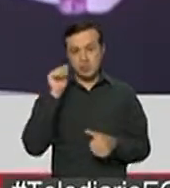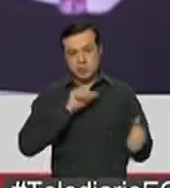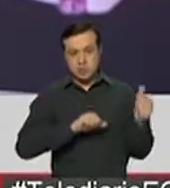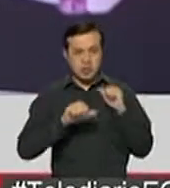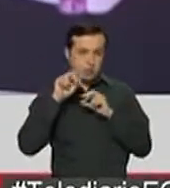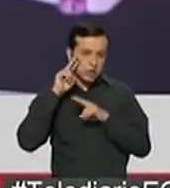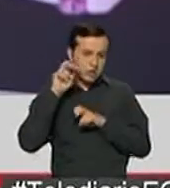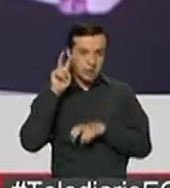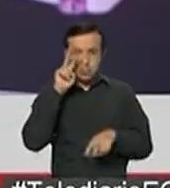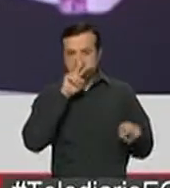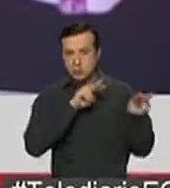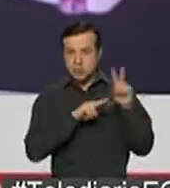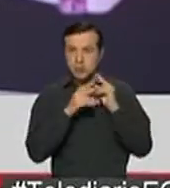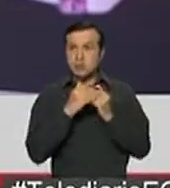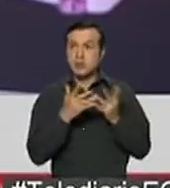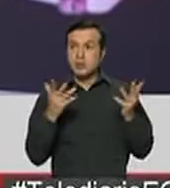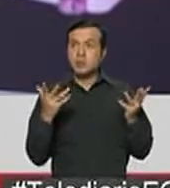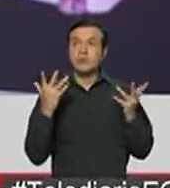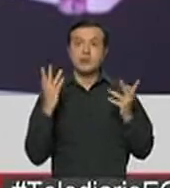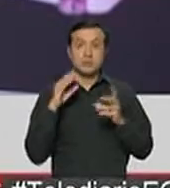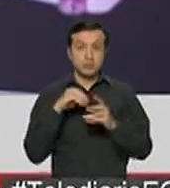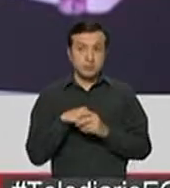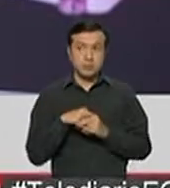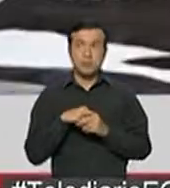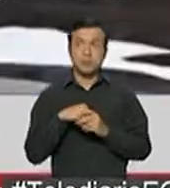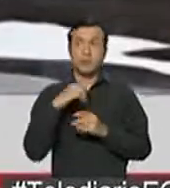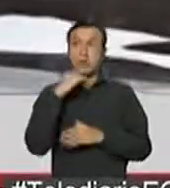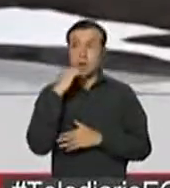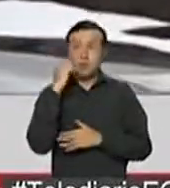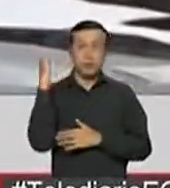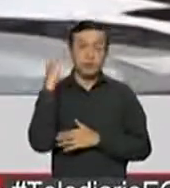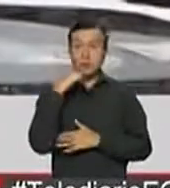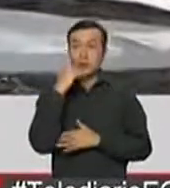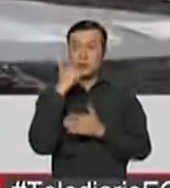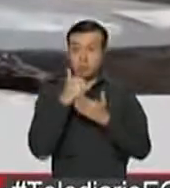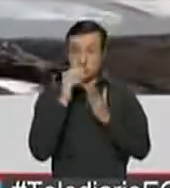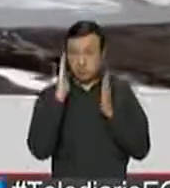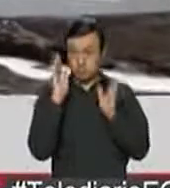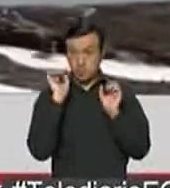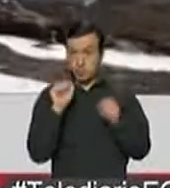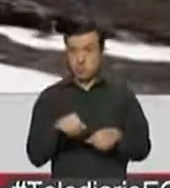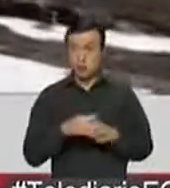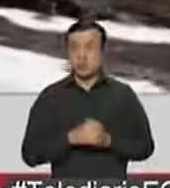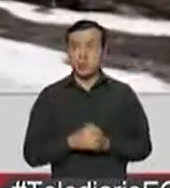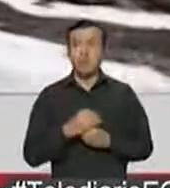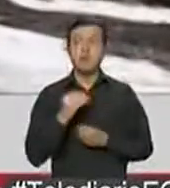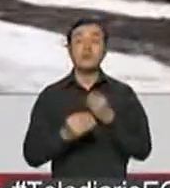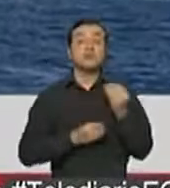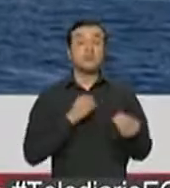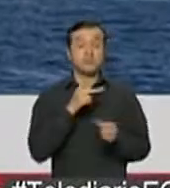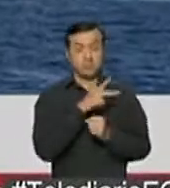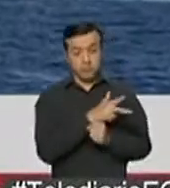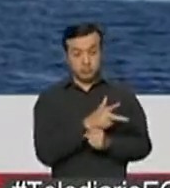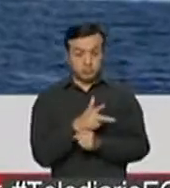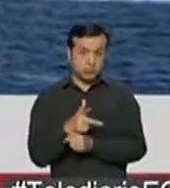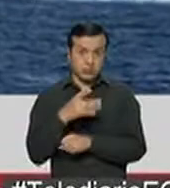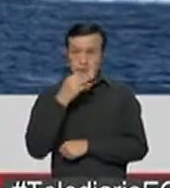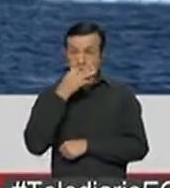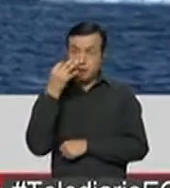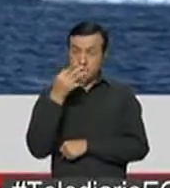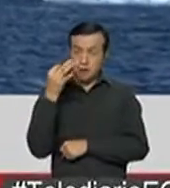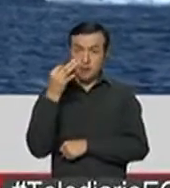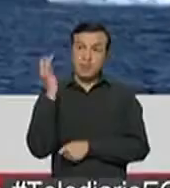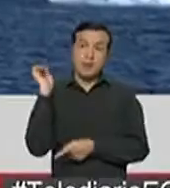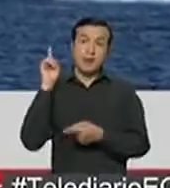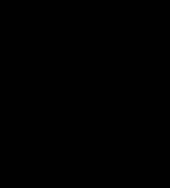investigaciones y, por ende, allá también pasan incidentes, hay emergencias. Las próximas pruebas apuntarán a transmitir imágenes en tiempo real